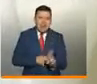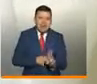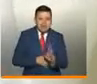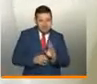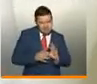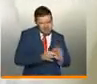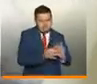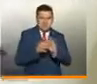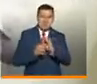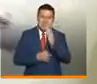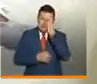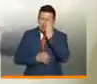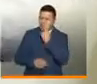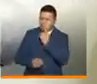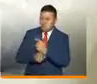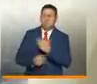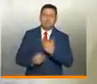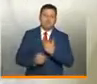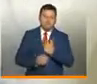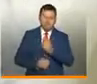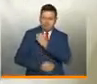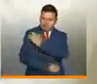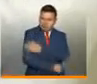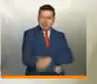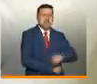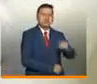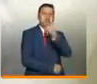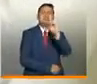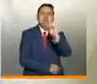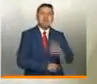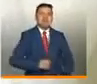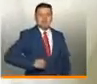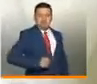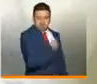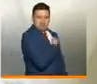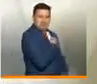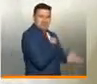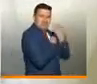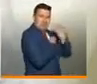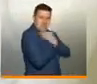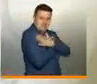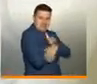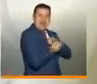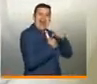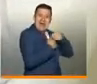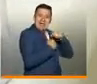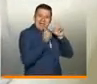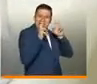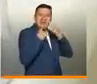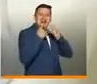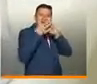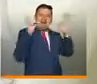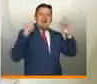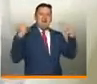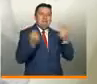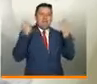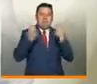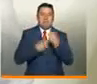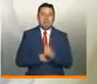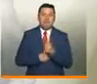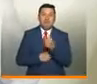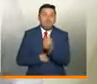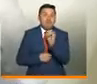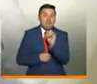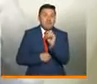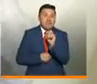de vacunación que usted acaba de mencionar, yo sí le pongo el brazo, y que tiene como lema, estamos a una vacuna de distancia, a